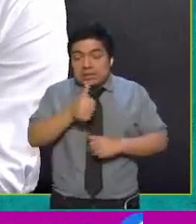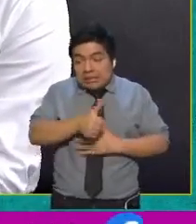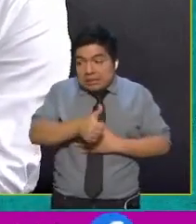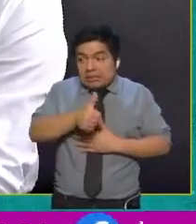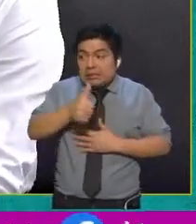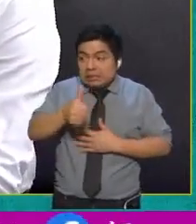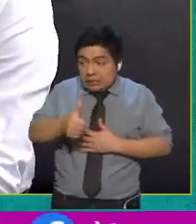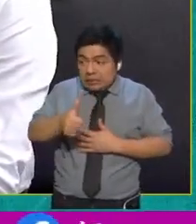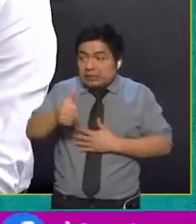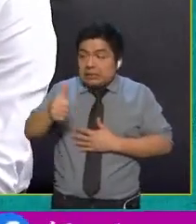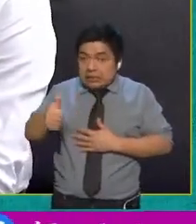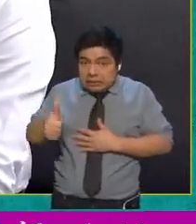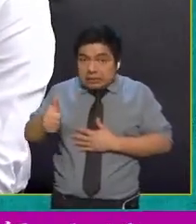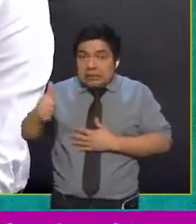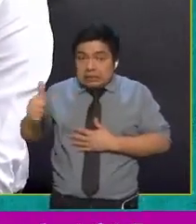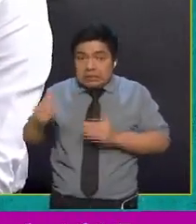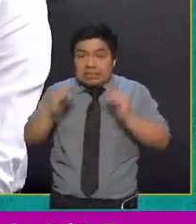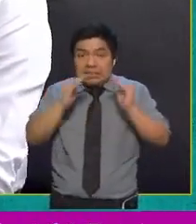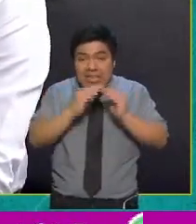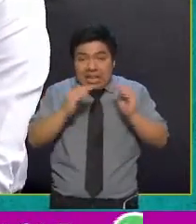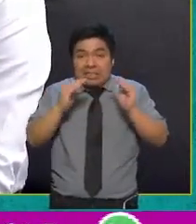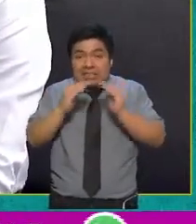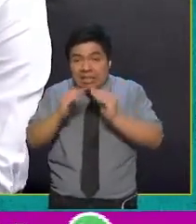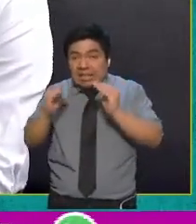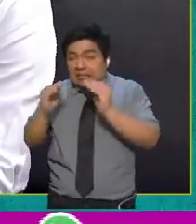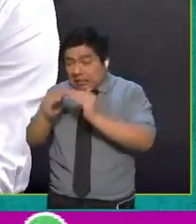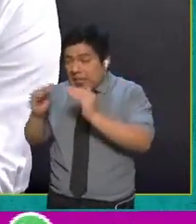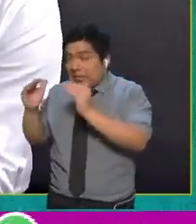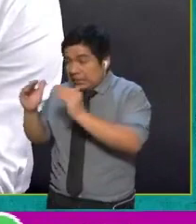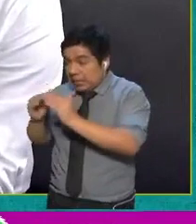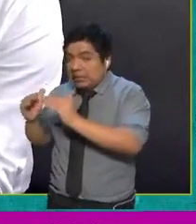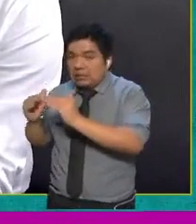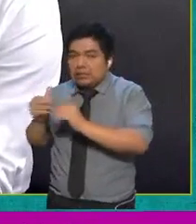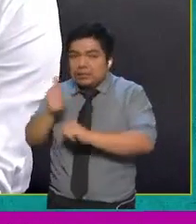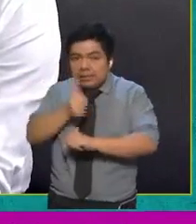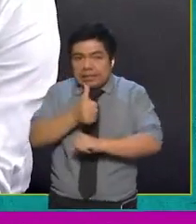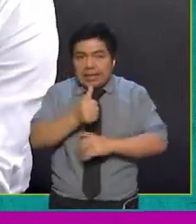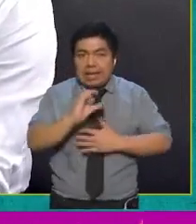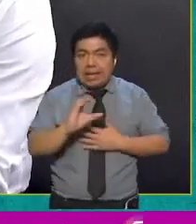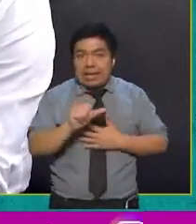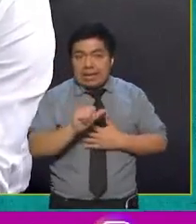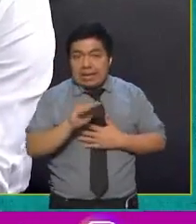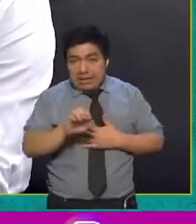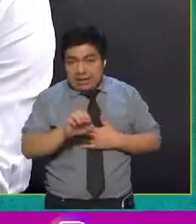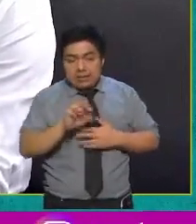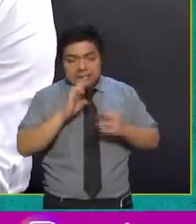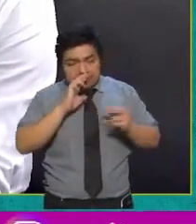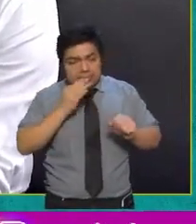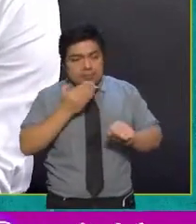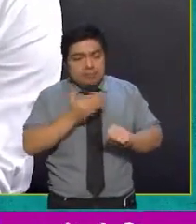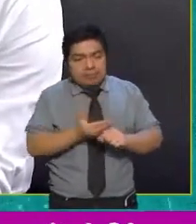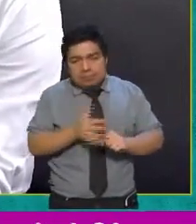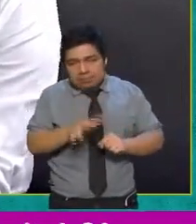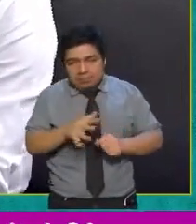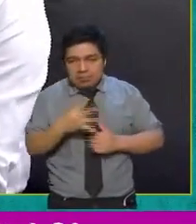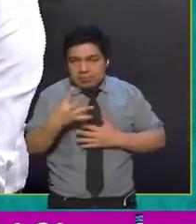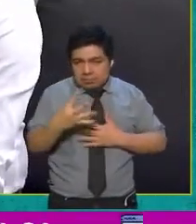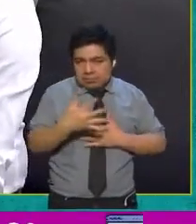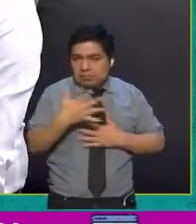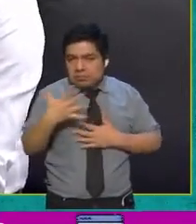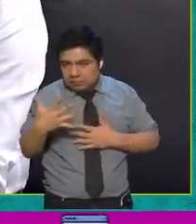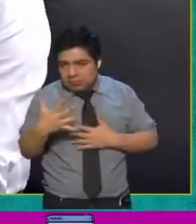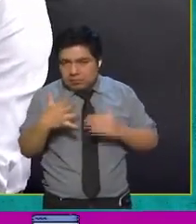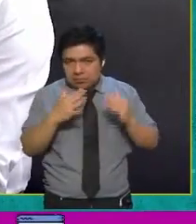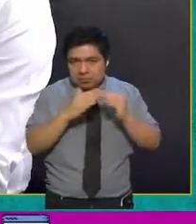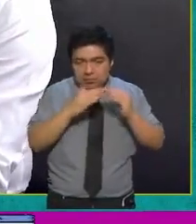tienen que ir uno por uno a la casa de las personas que capacitan cada cae va a tener la responsabilidad de cerca de Entre cuatro y cinco